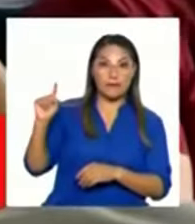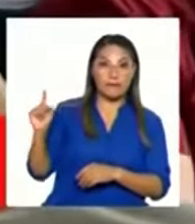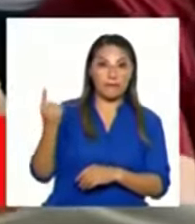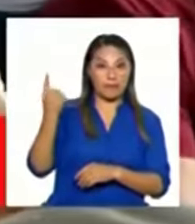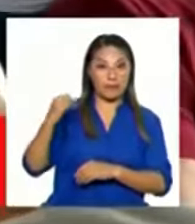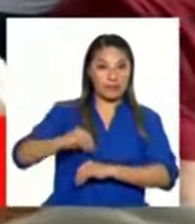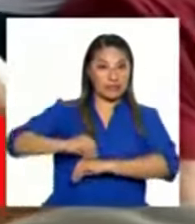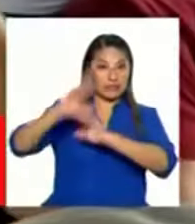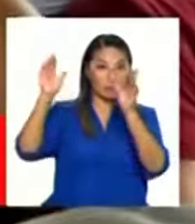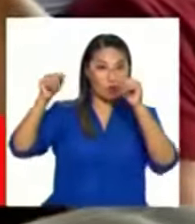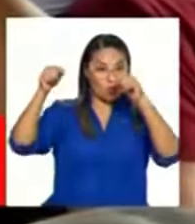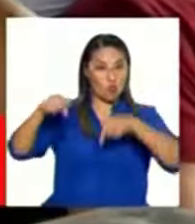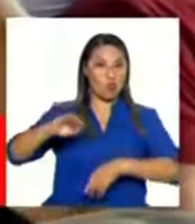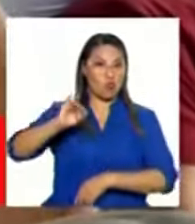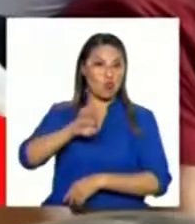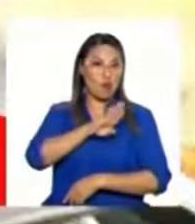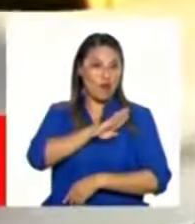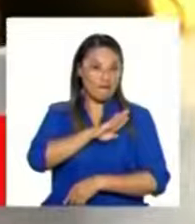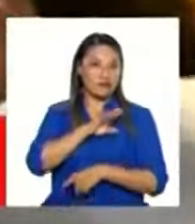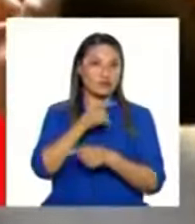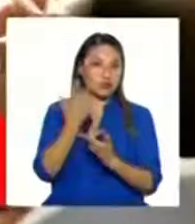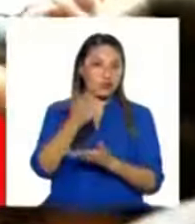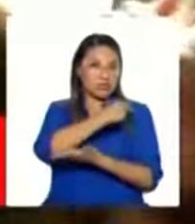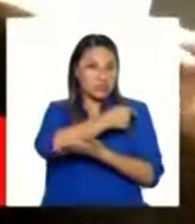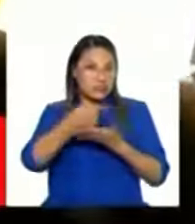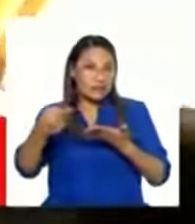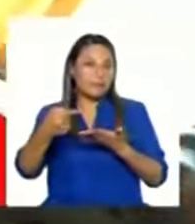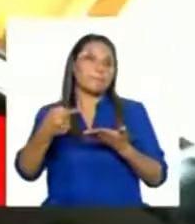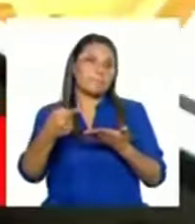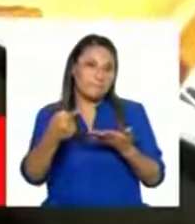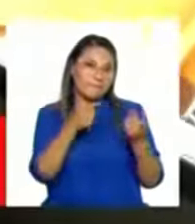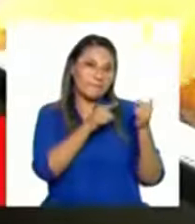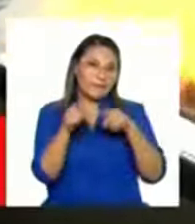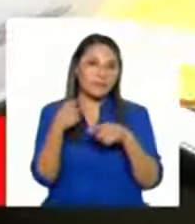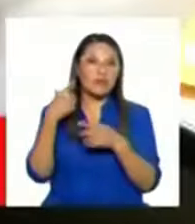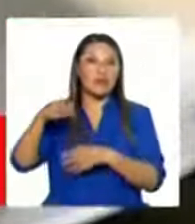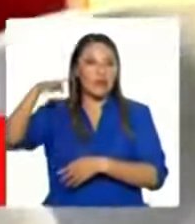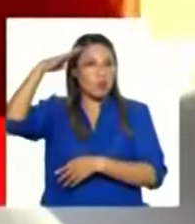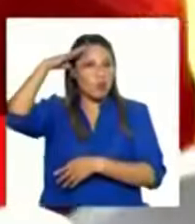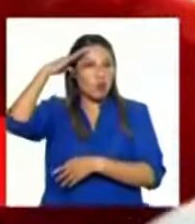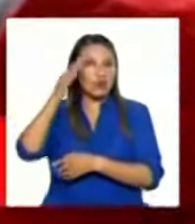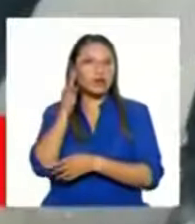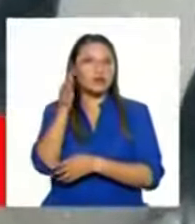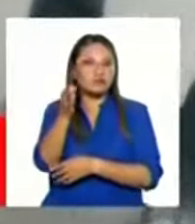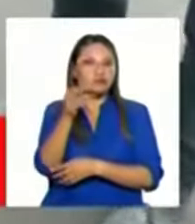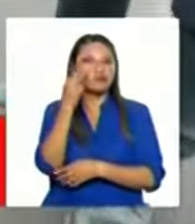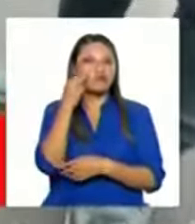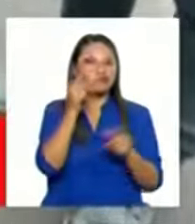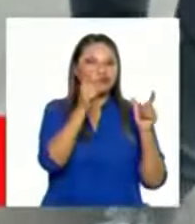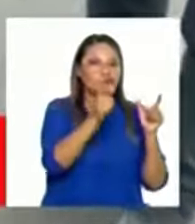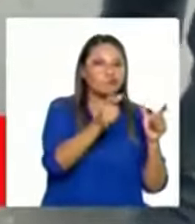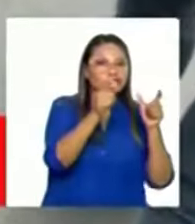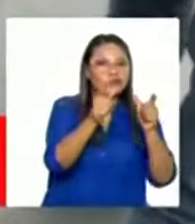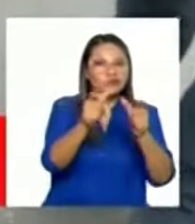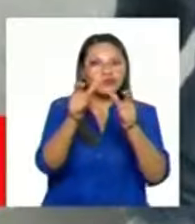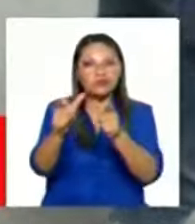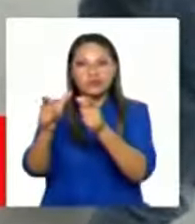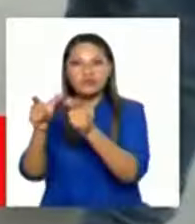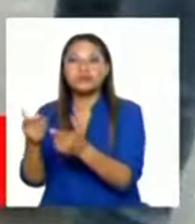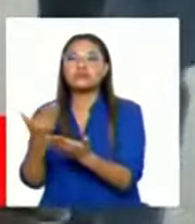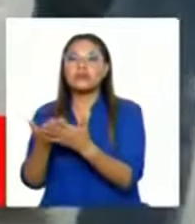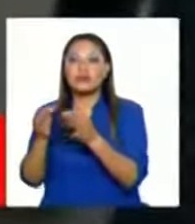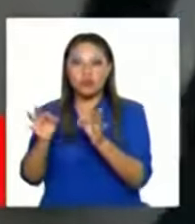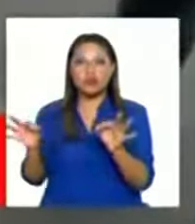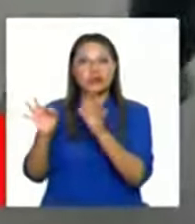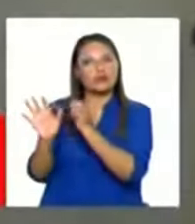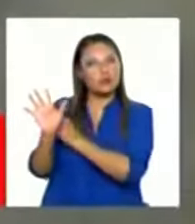día del feriado largo por Semana Santa, la Policía de Carreteras realizó un operativo para garantizar la seguridad de los viajeros.